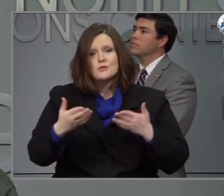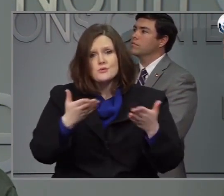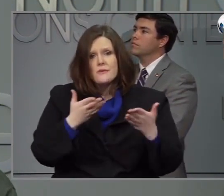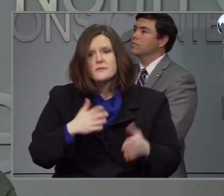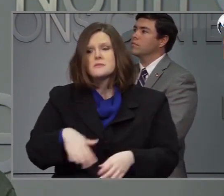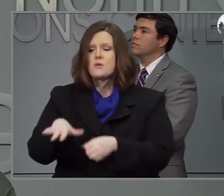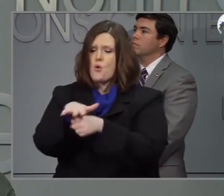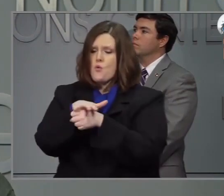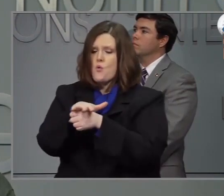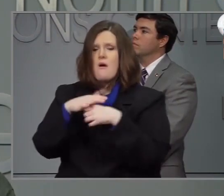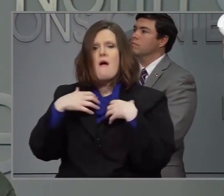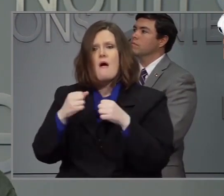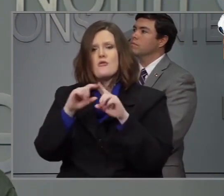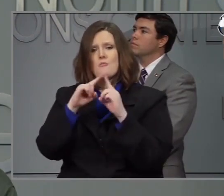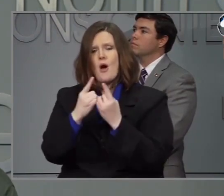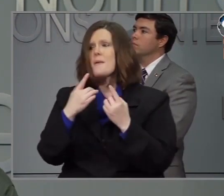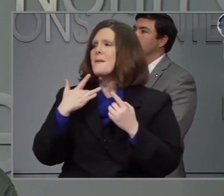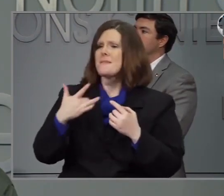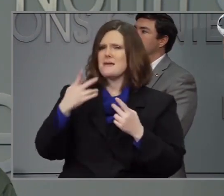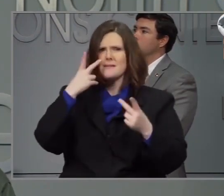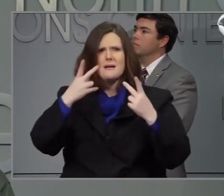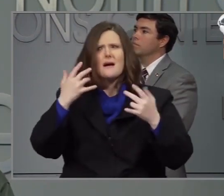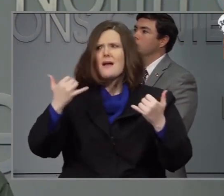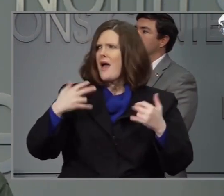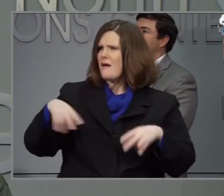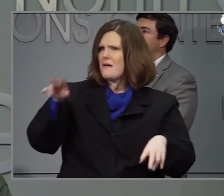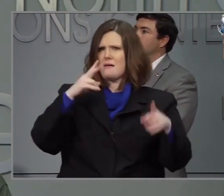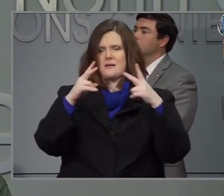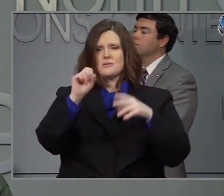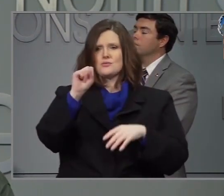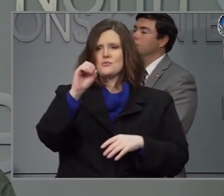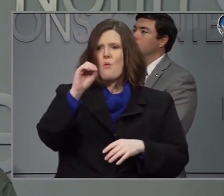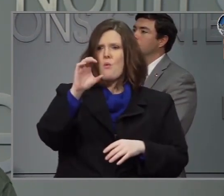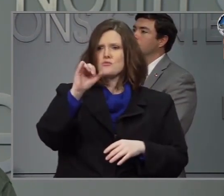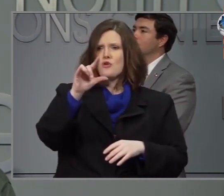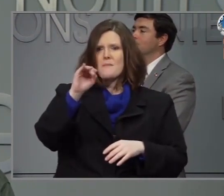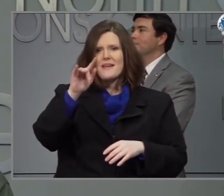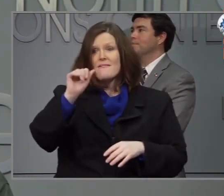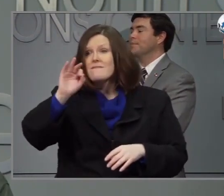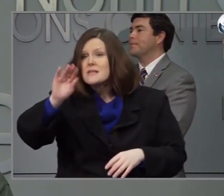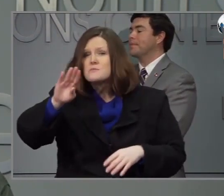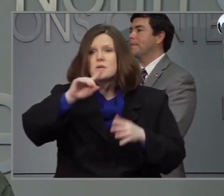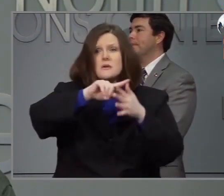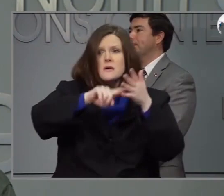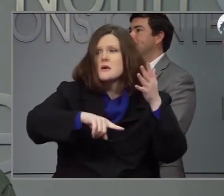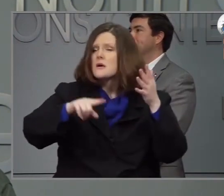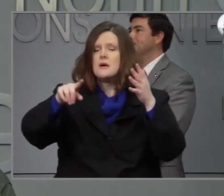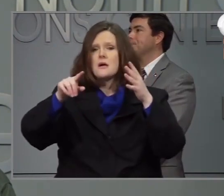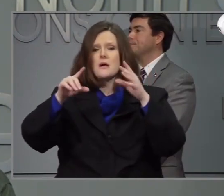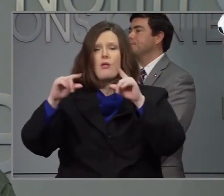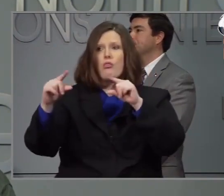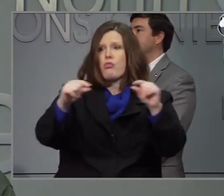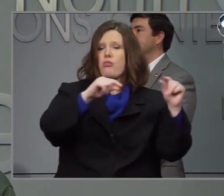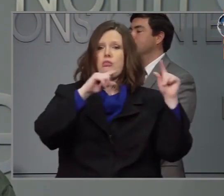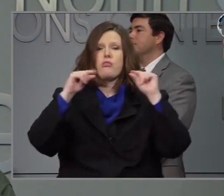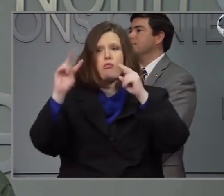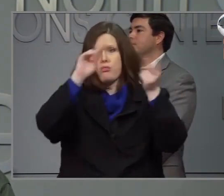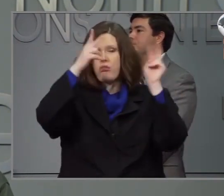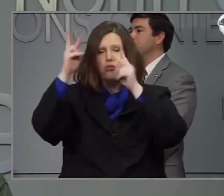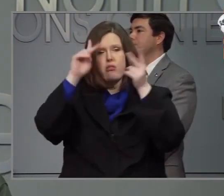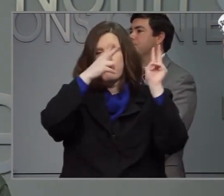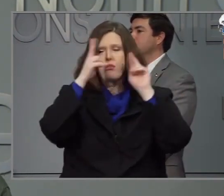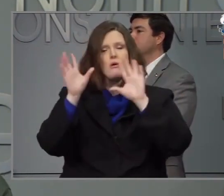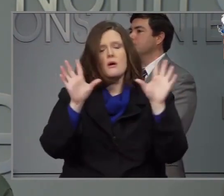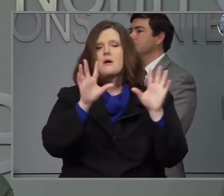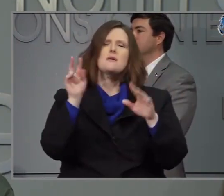departamento de salud local continuamos viendo muchísima desinformación especialmente en las redes sociales cerciórense